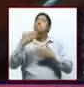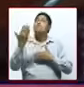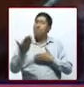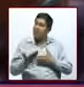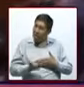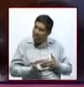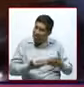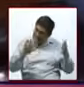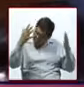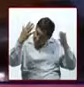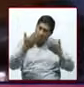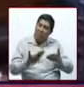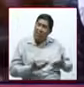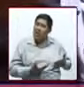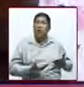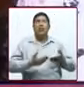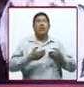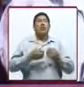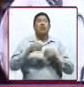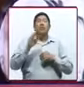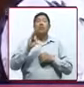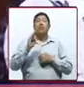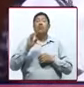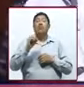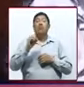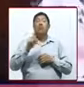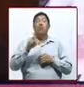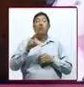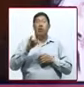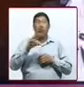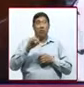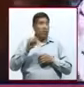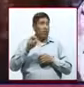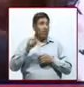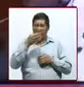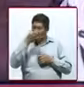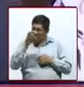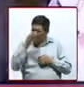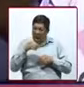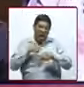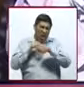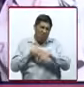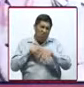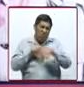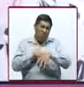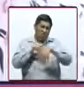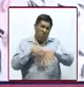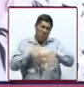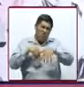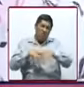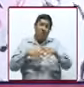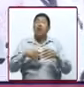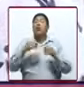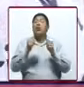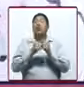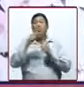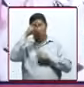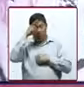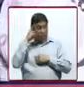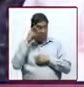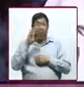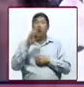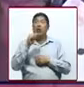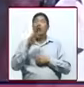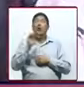También se les presente para que puedan participar a días nomás de la entrada para visita a la Virgencita del Carmen con mucha fe